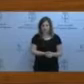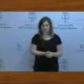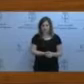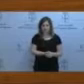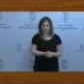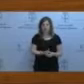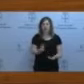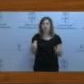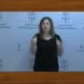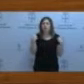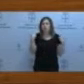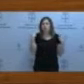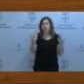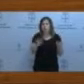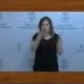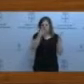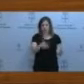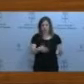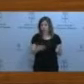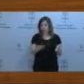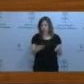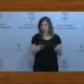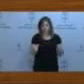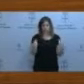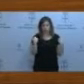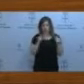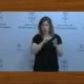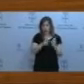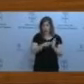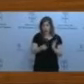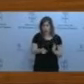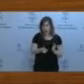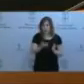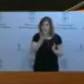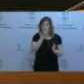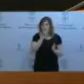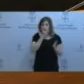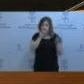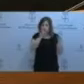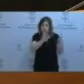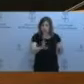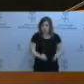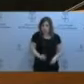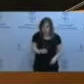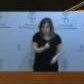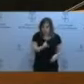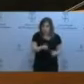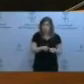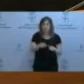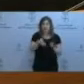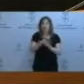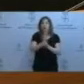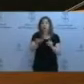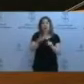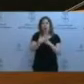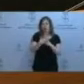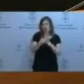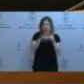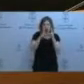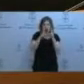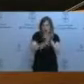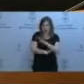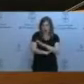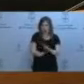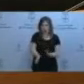¿Qué responsabilidad tiene usted de esto? Pues toda, porque sencillamente, mientras no acepte usted que ha heredado una situación lamentable y